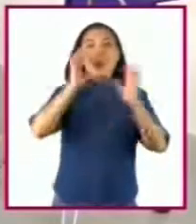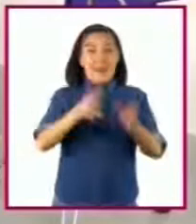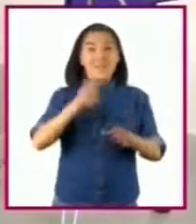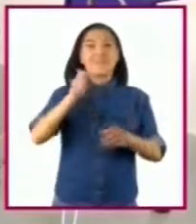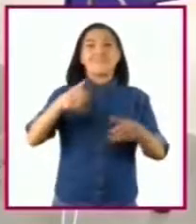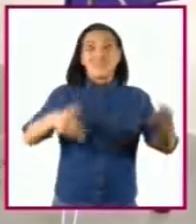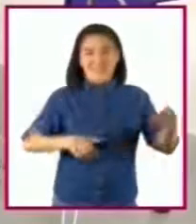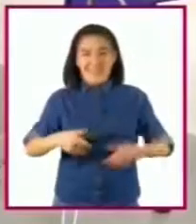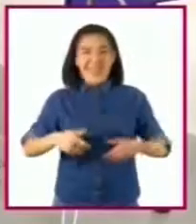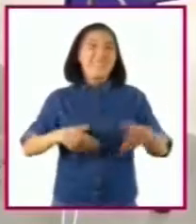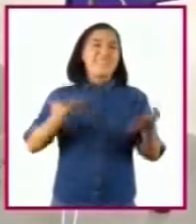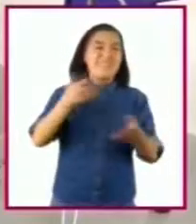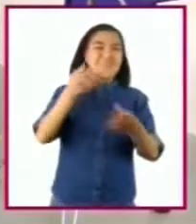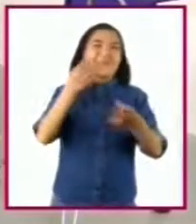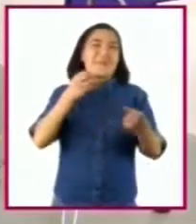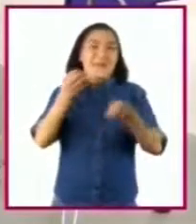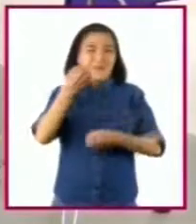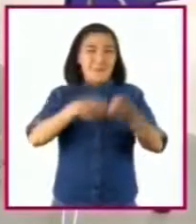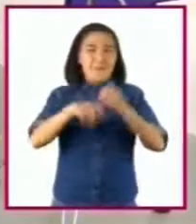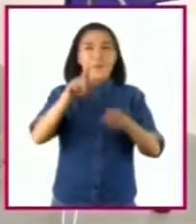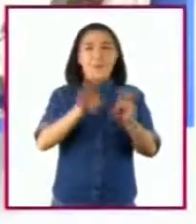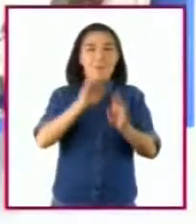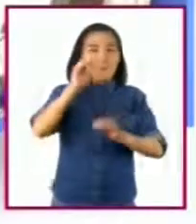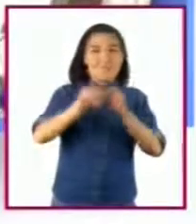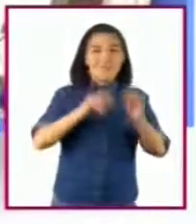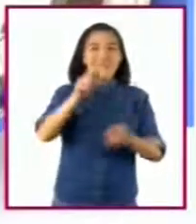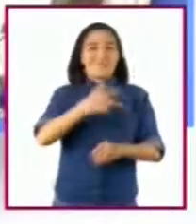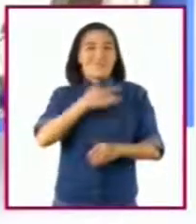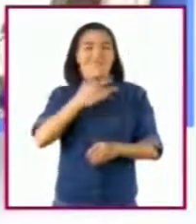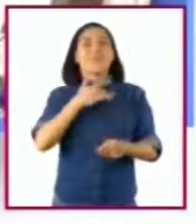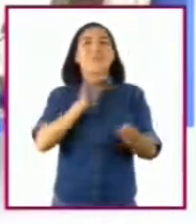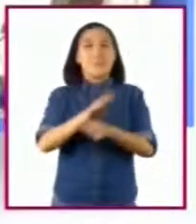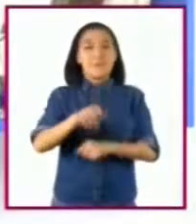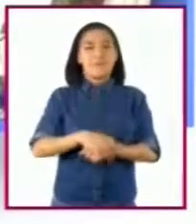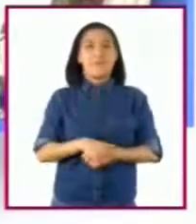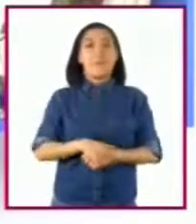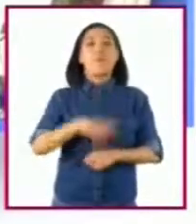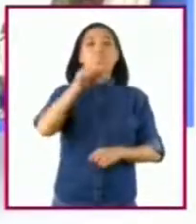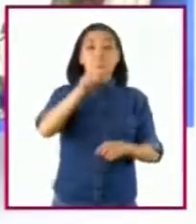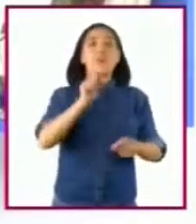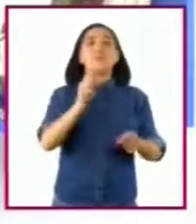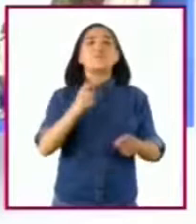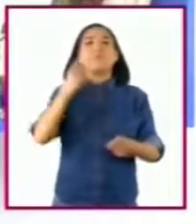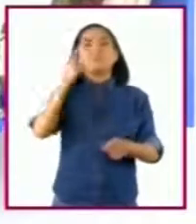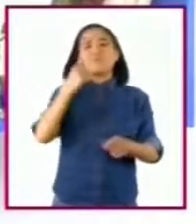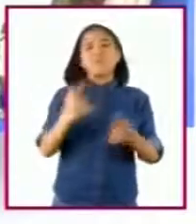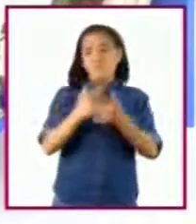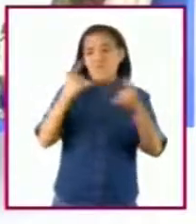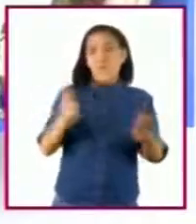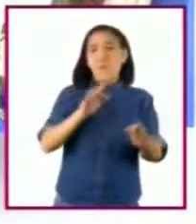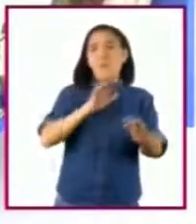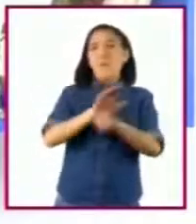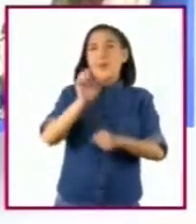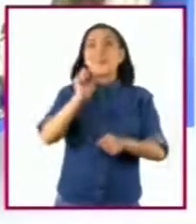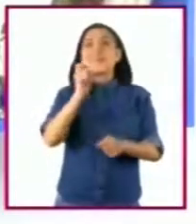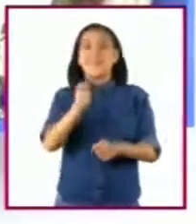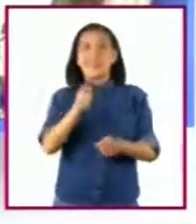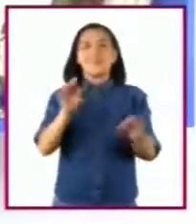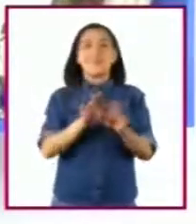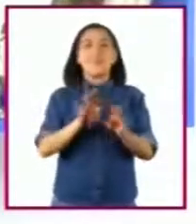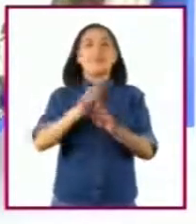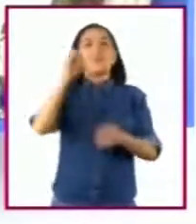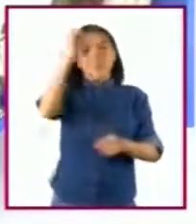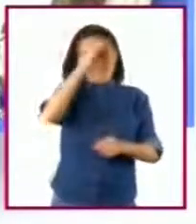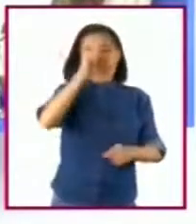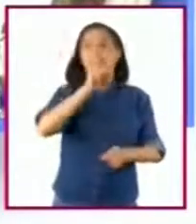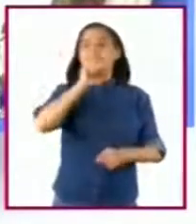e identifiquen sus elementos o componentes. Incluyan el contexto en el que se realiza o se encuentra, así como su